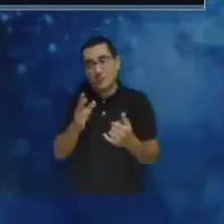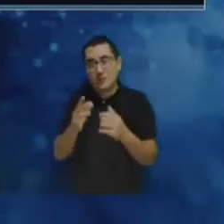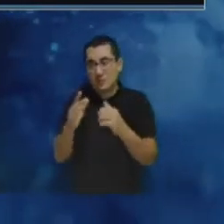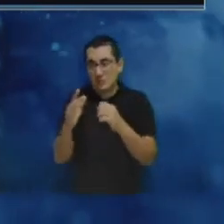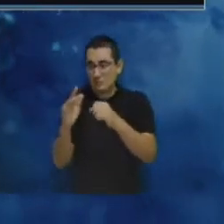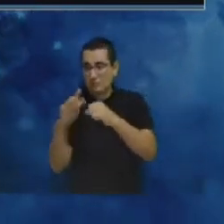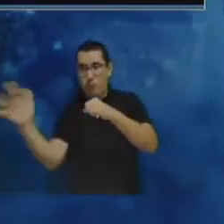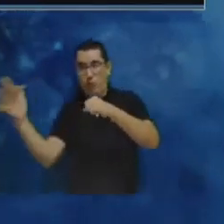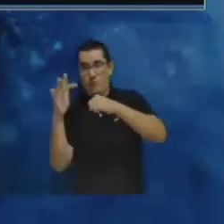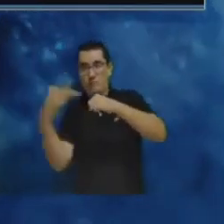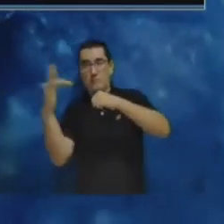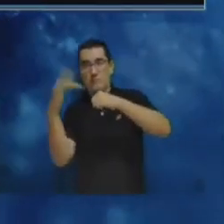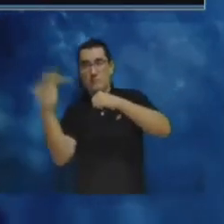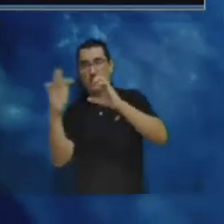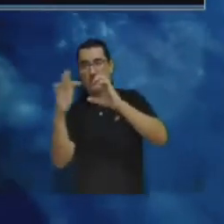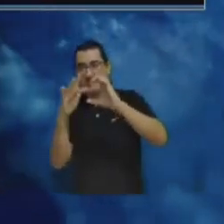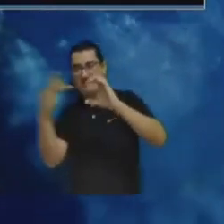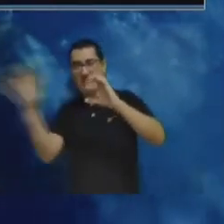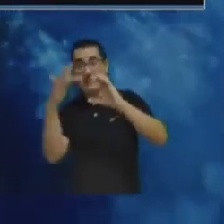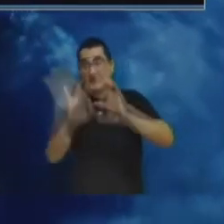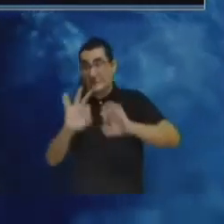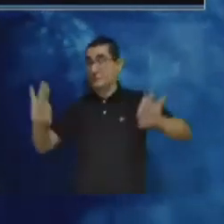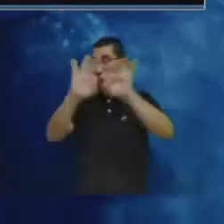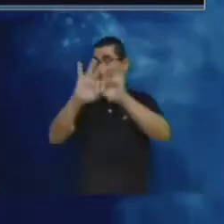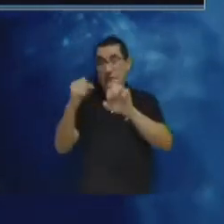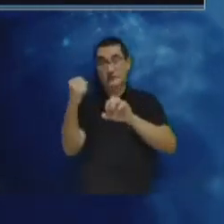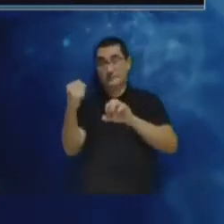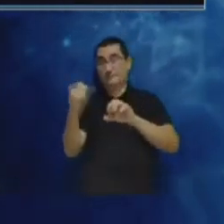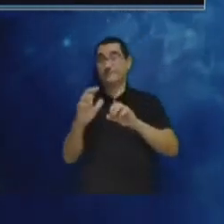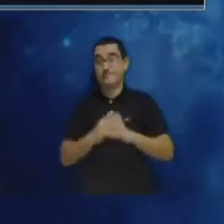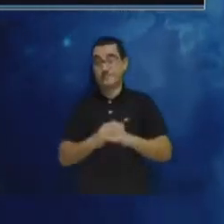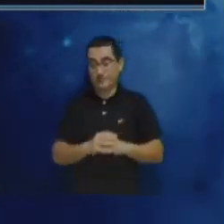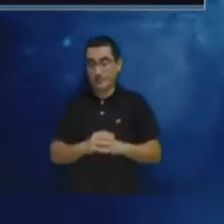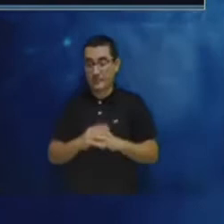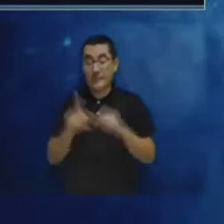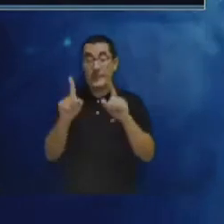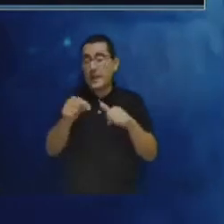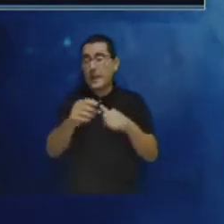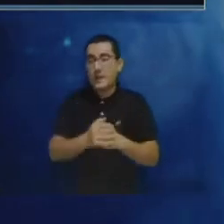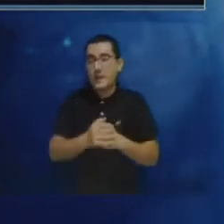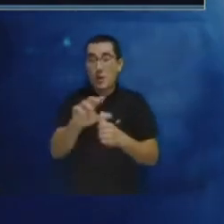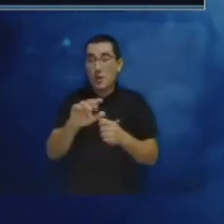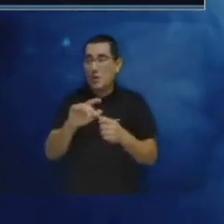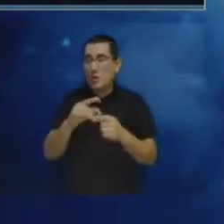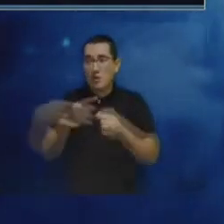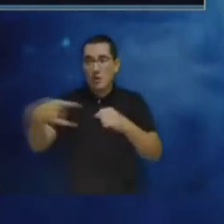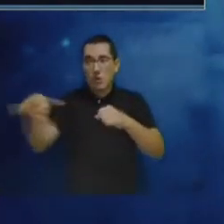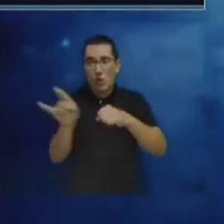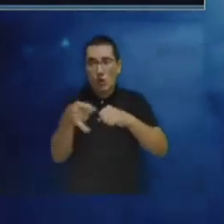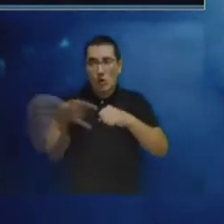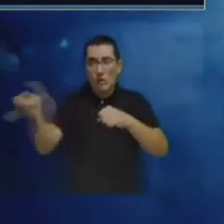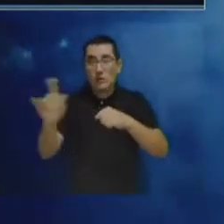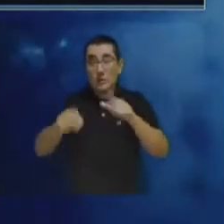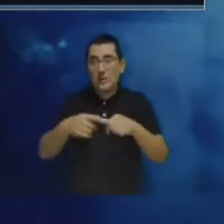es completamente necesario, mejor dicho. De otra parte, desde el centro también estamos